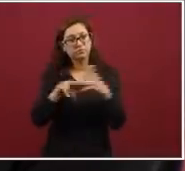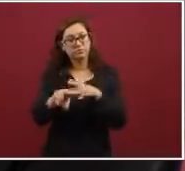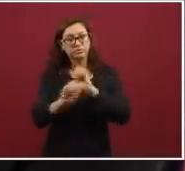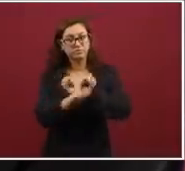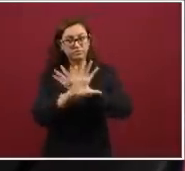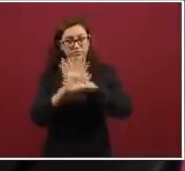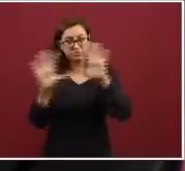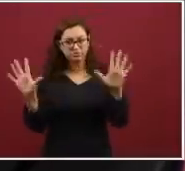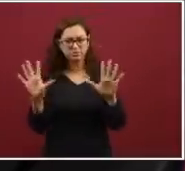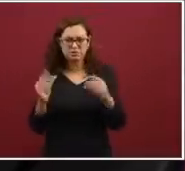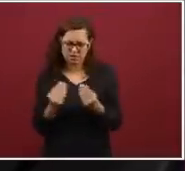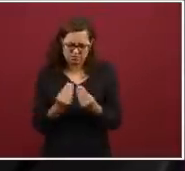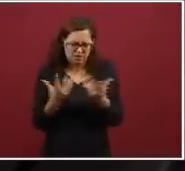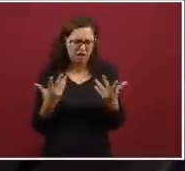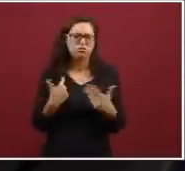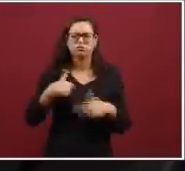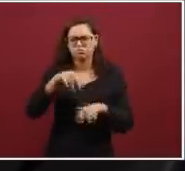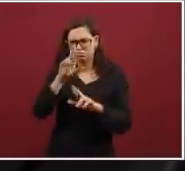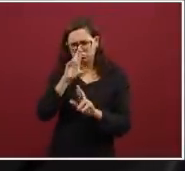con respeto